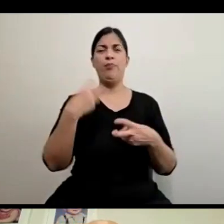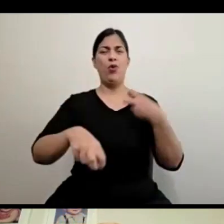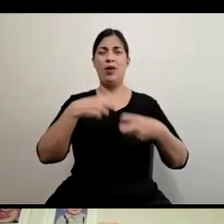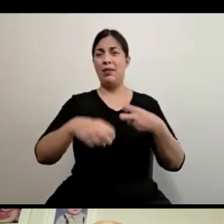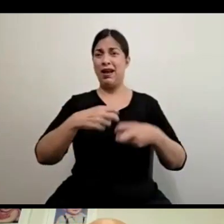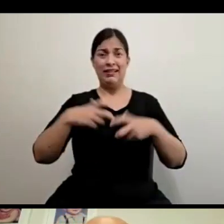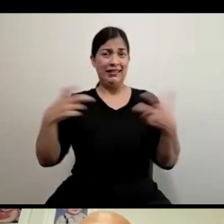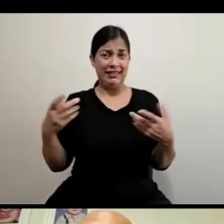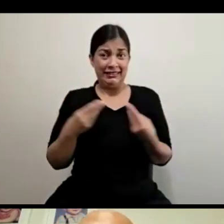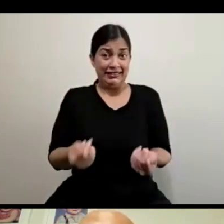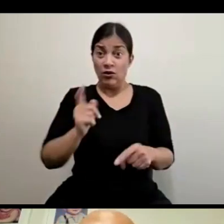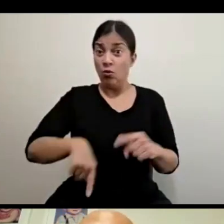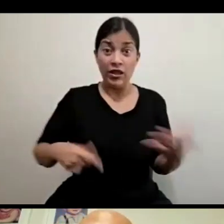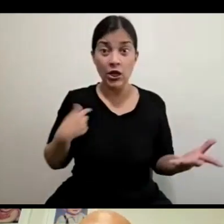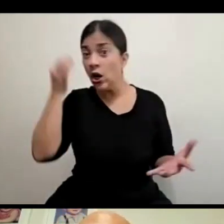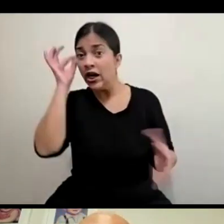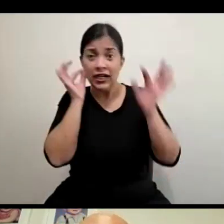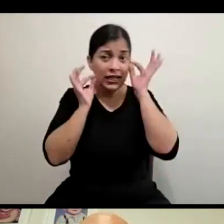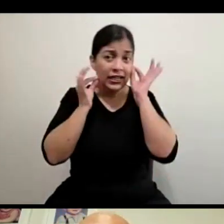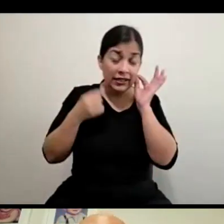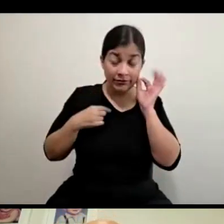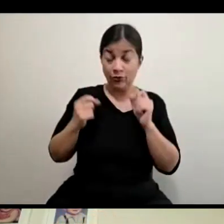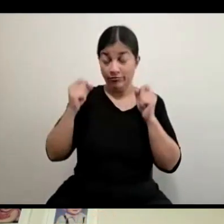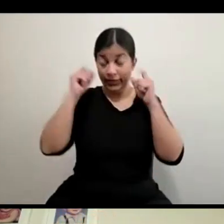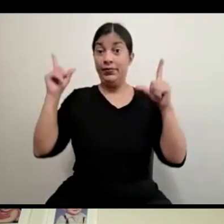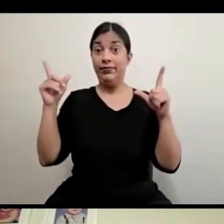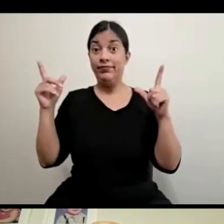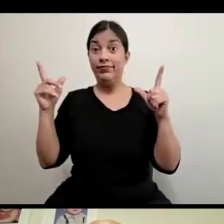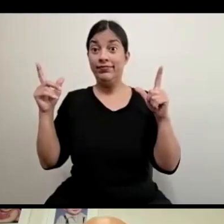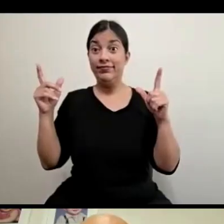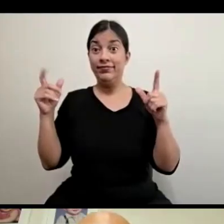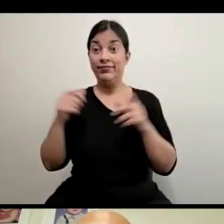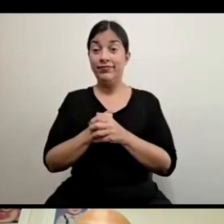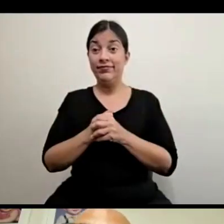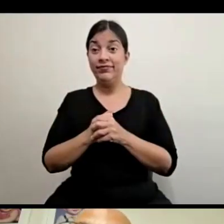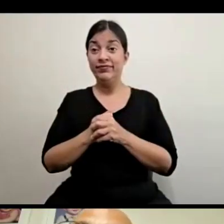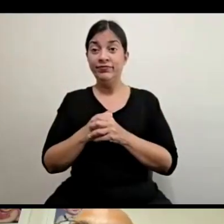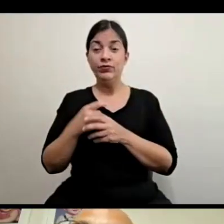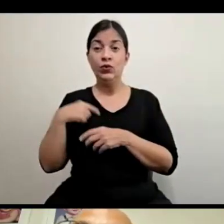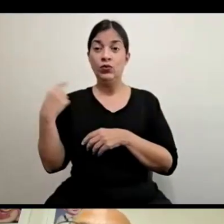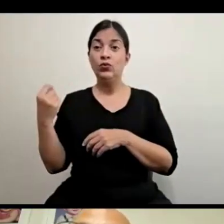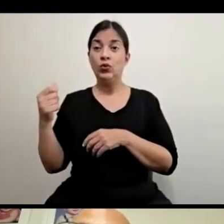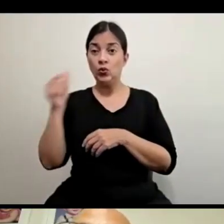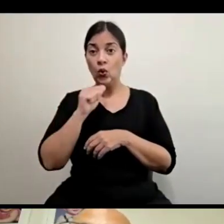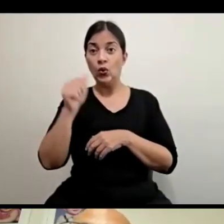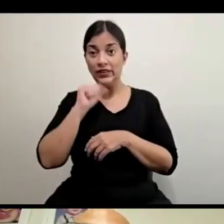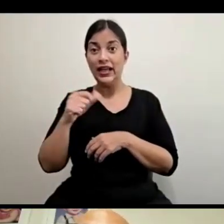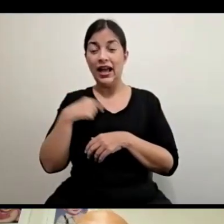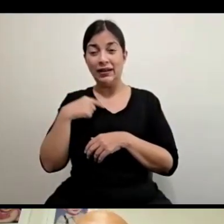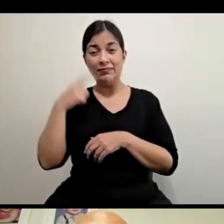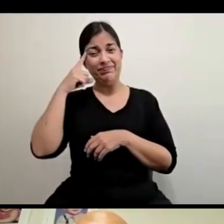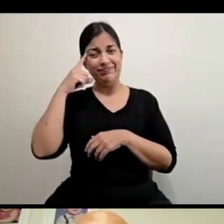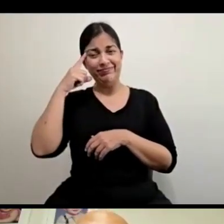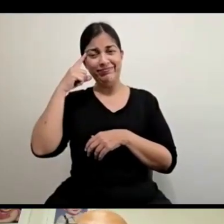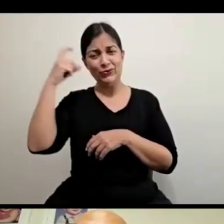y estoy ahí sudando y despierto. O sea, me monto día tras día pesadillas con